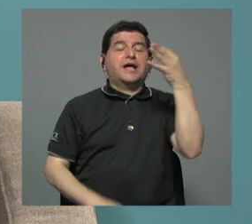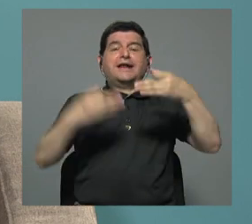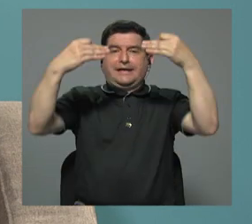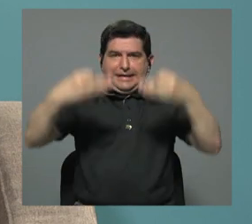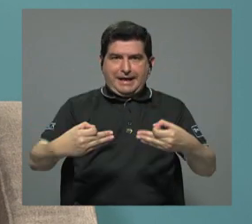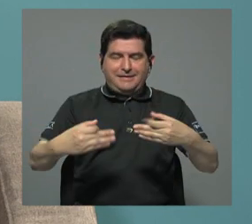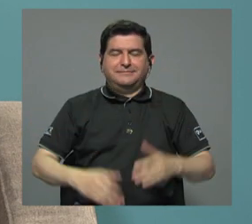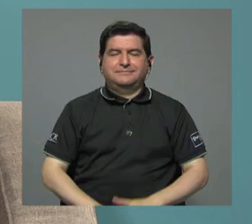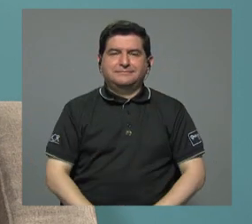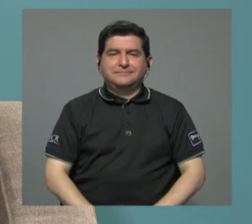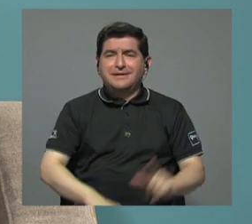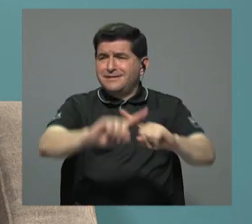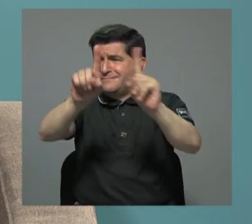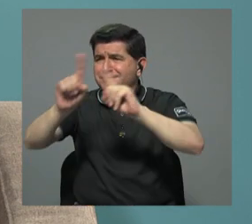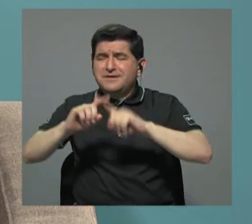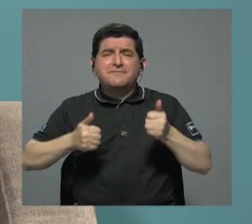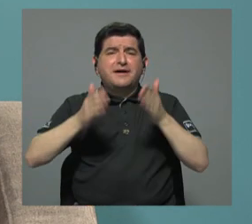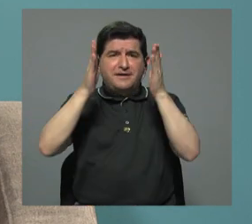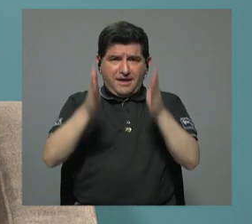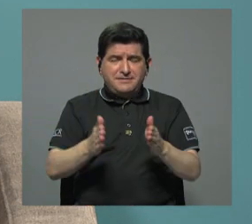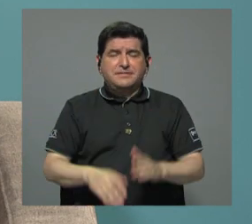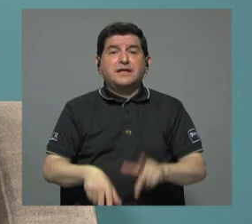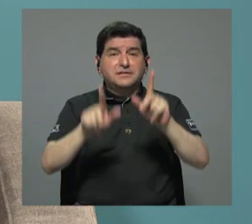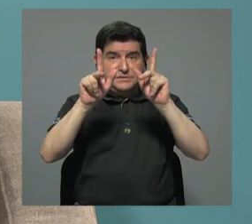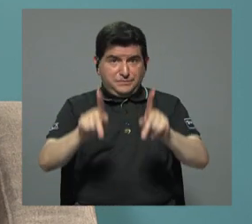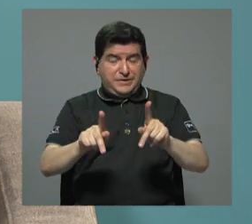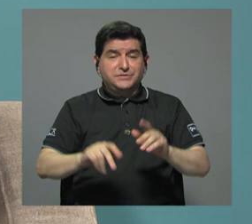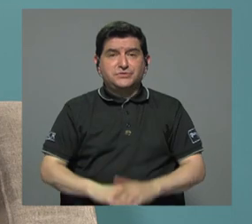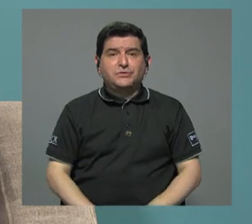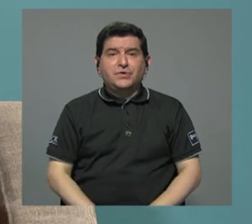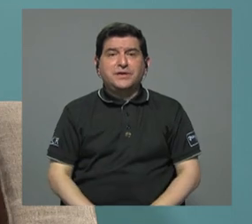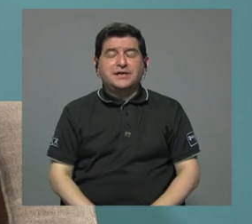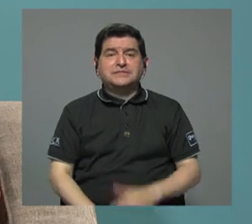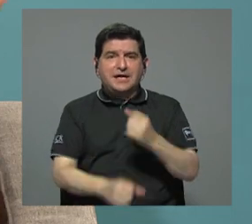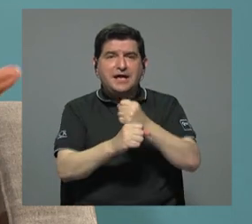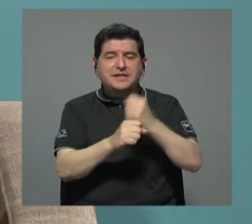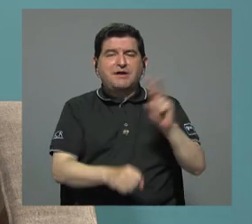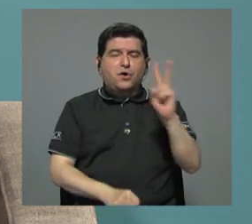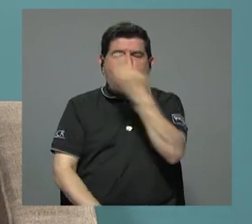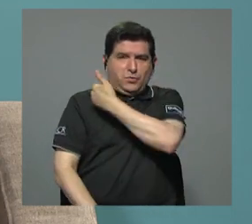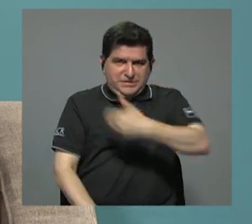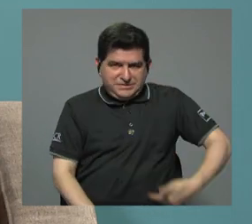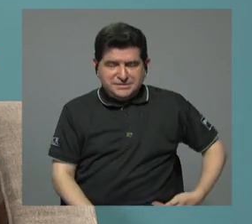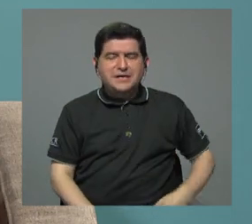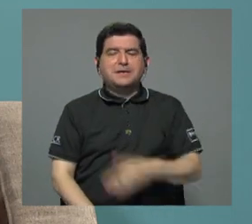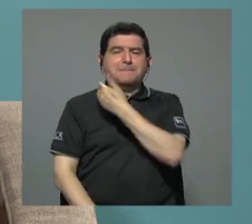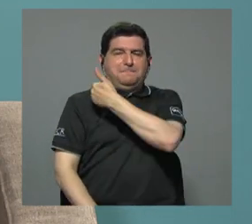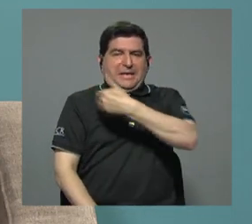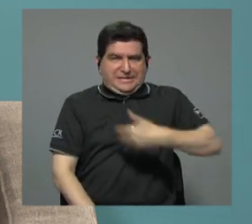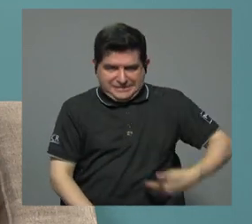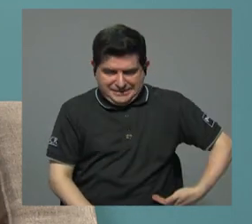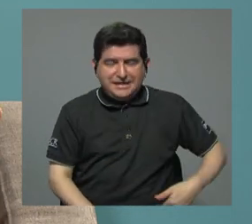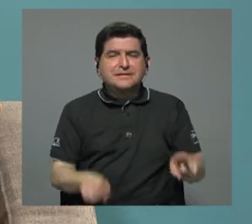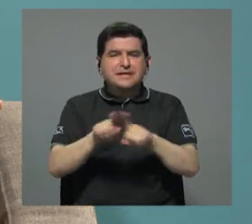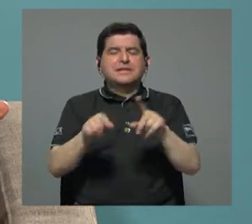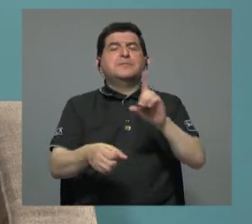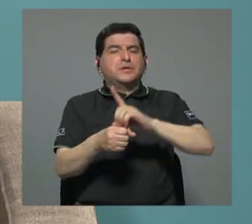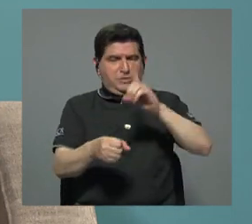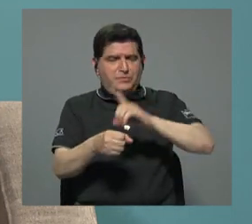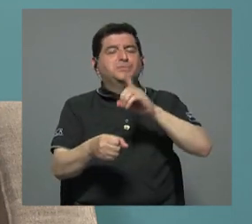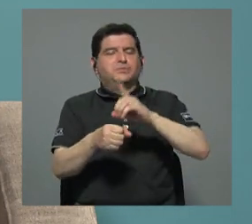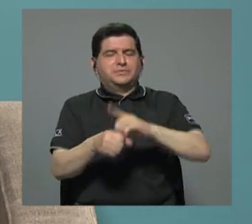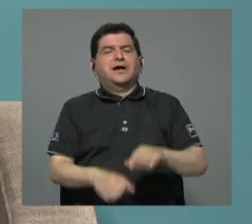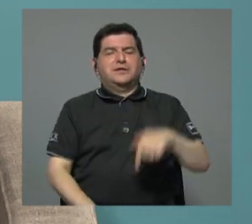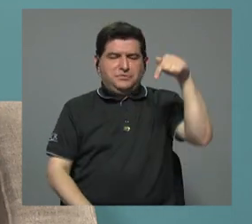con los distintos aspirantes las personas aspirantes a los puestos a la vicepresidencia a la presidencia y también a diputados